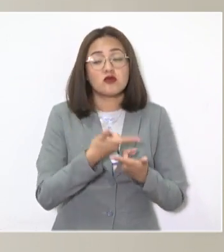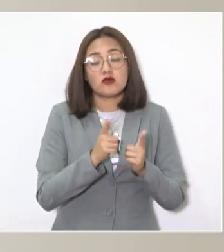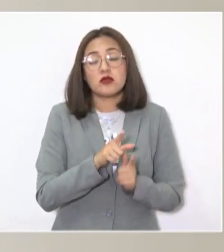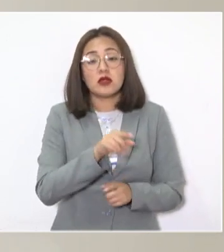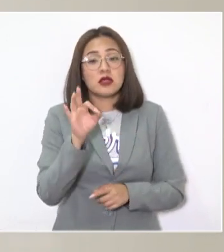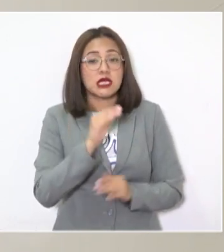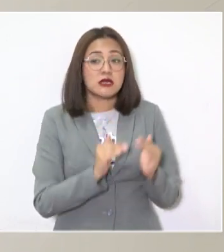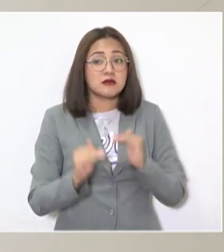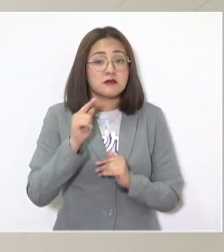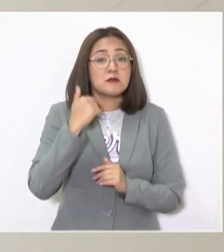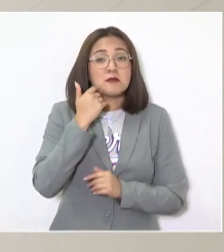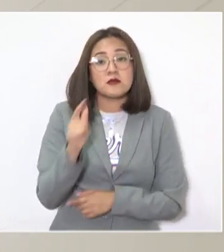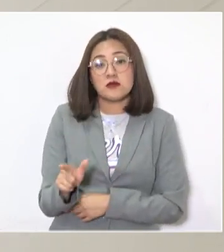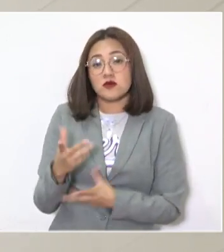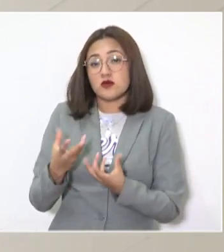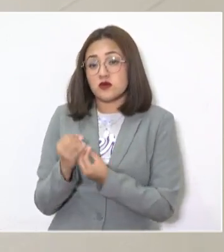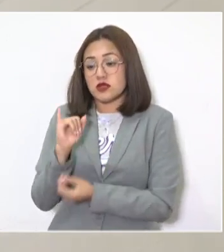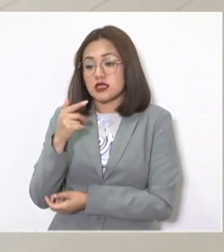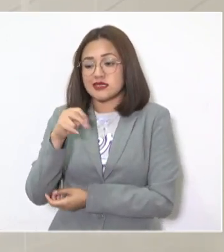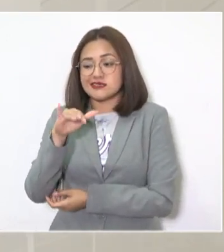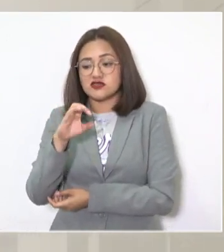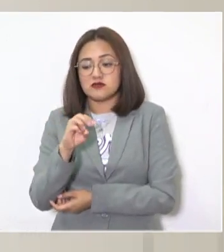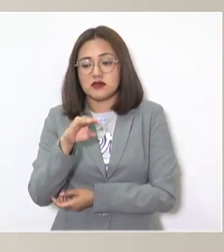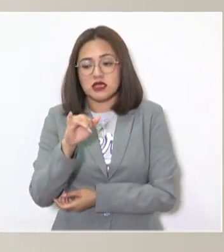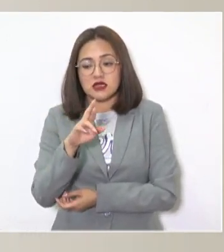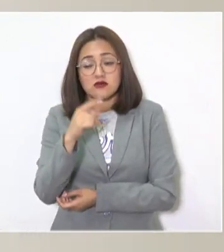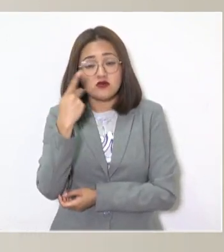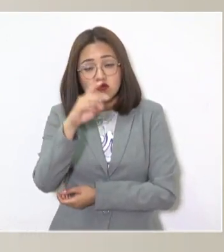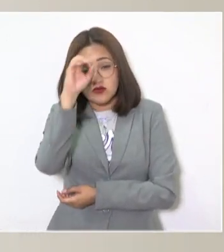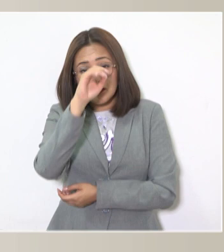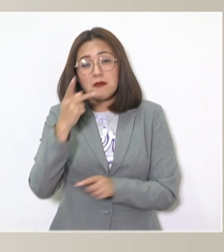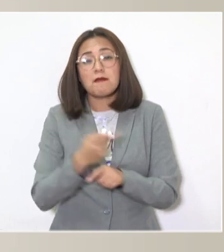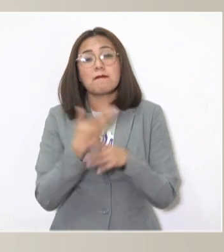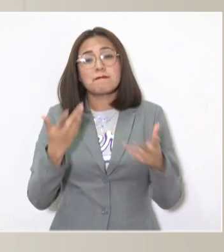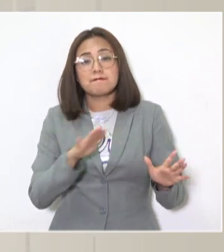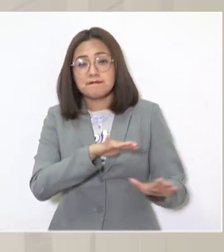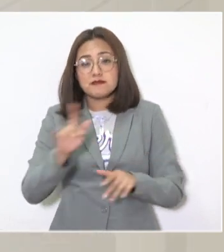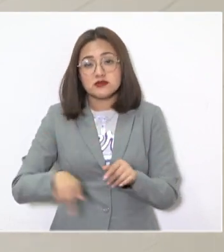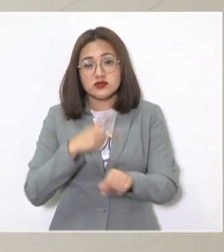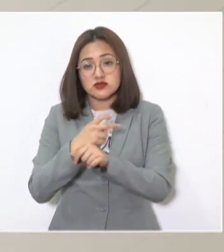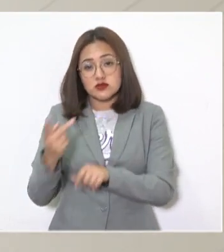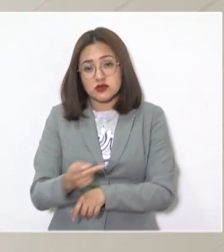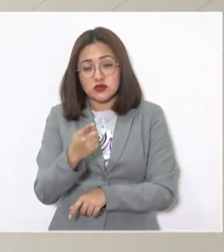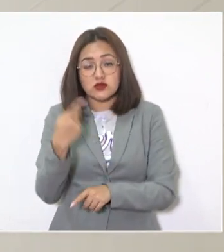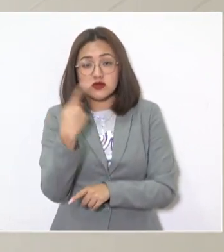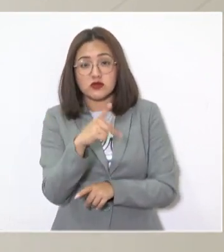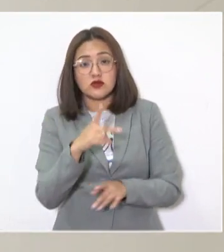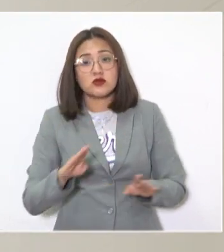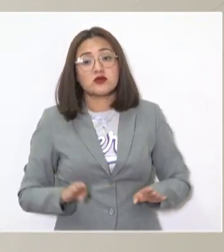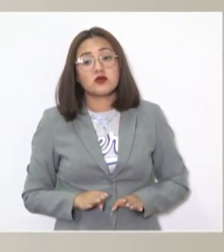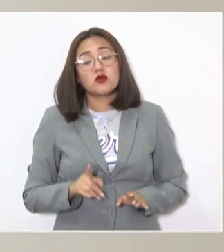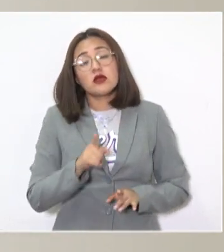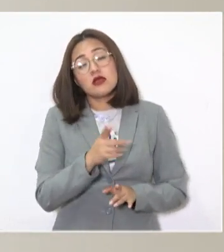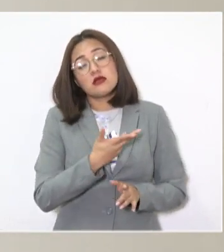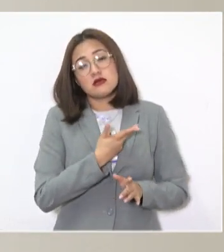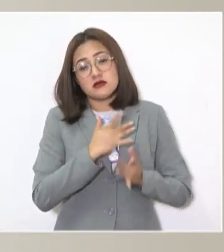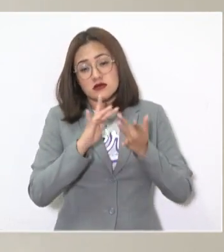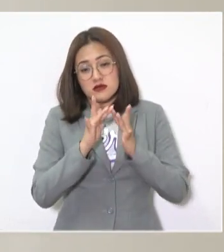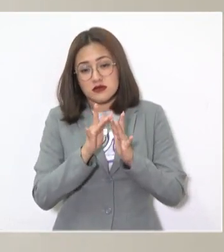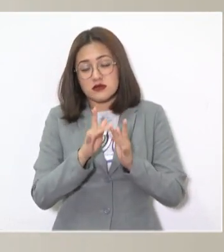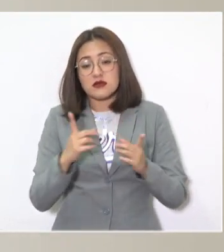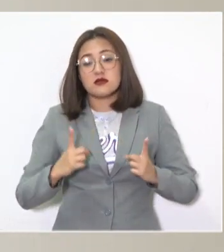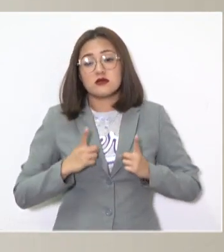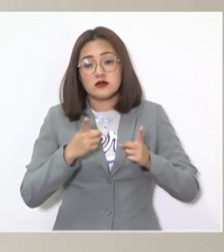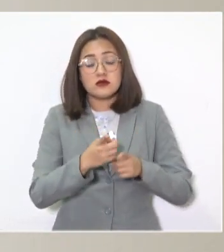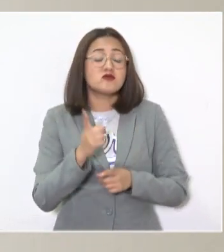diputado Ignacio Mier Velasco. Preguntarle su opinión al respecto, gobernador, y por otro lado, desde la comodidad de sus redes sociales,